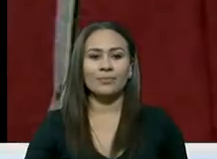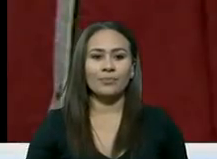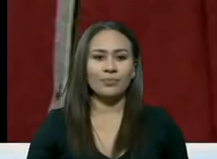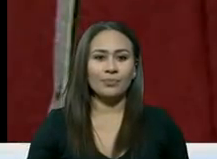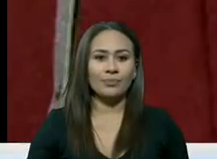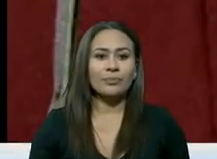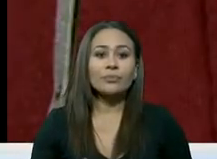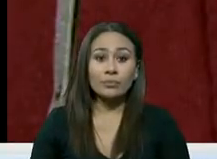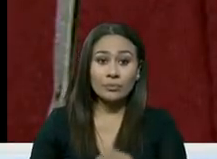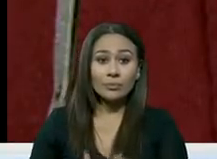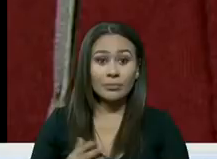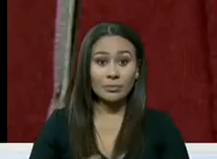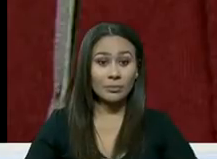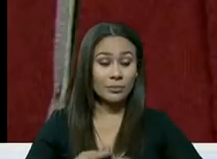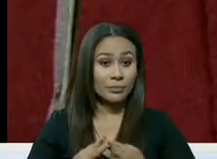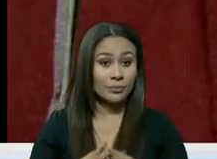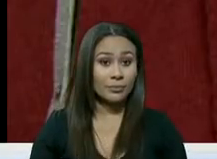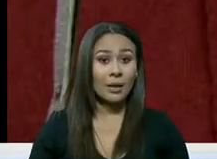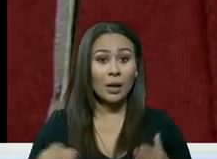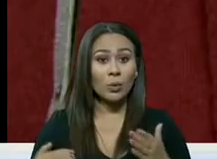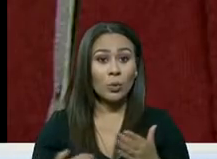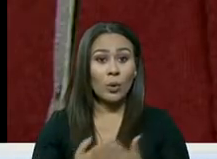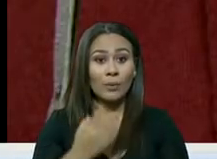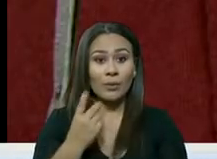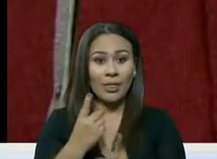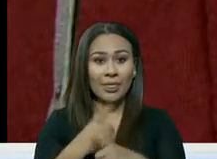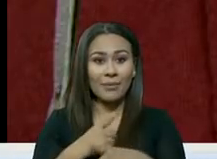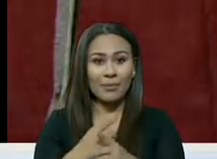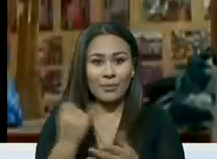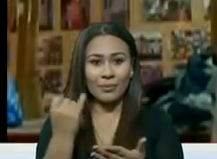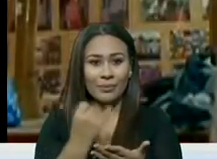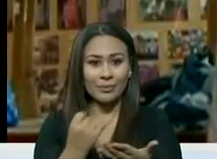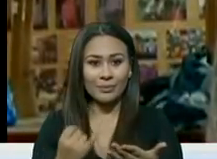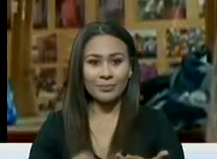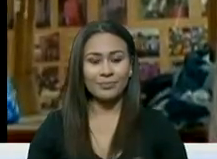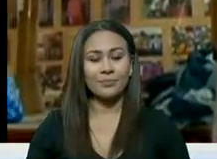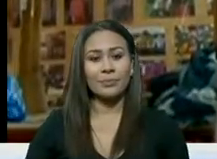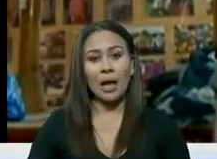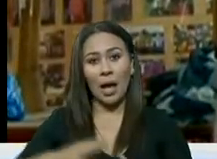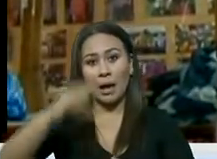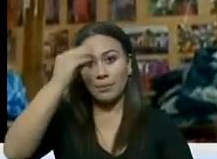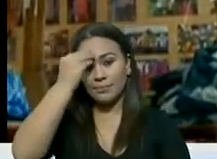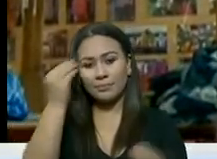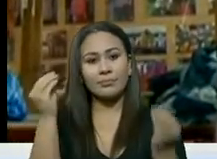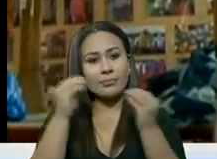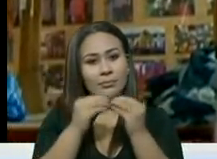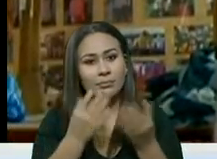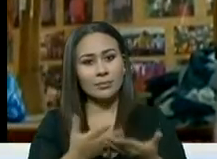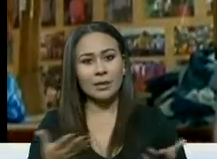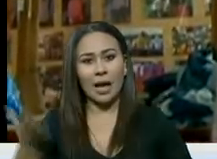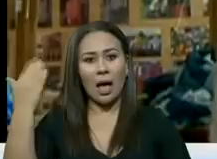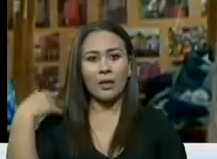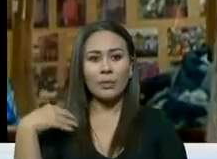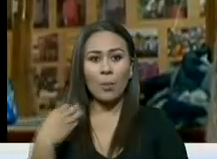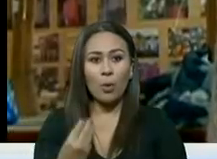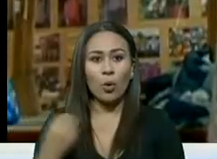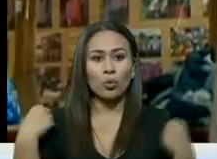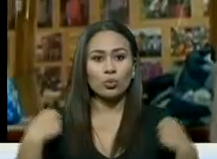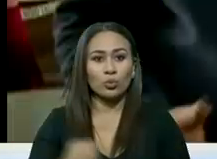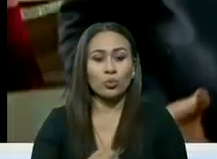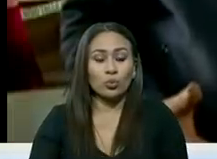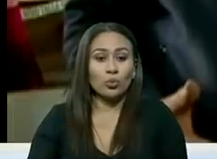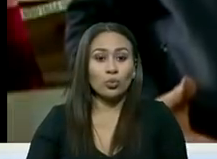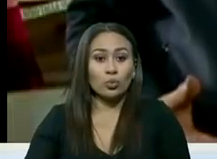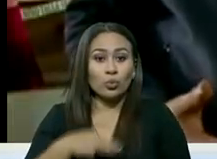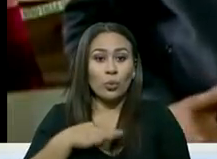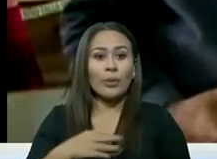y comenzaron a innovar los diseños, ¿no? Los diseños, aprender a hacer más cosas. Antes no hacían suéteres, comenzaron